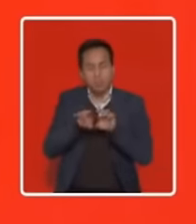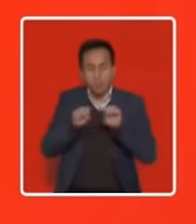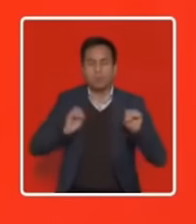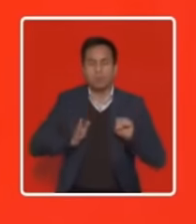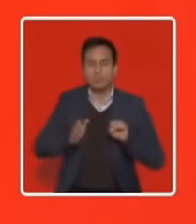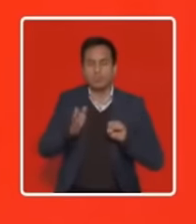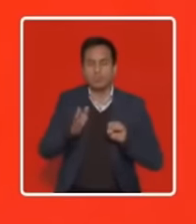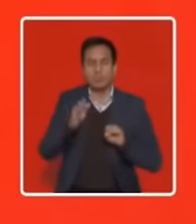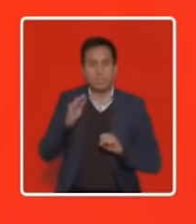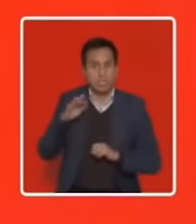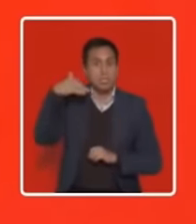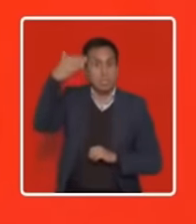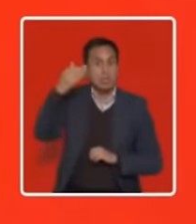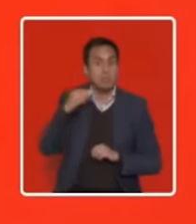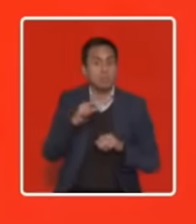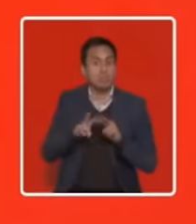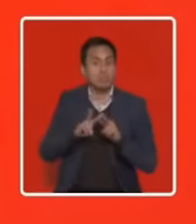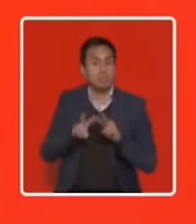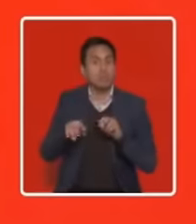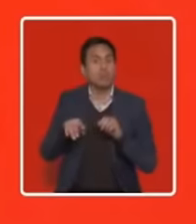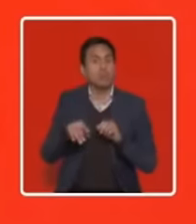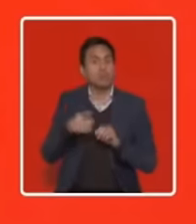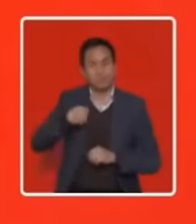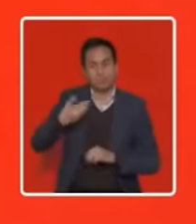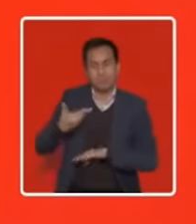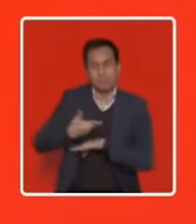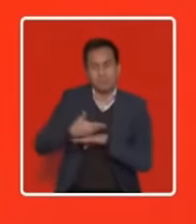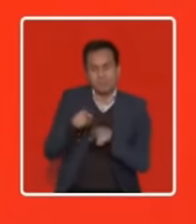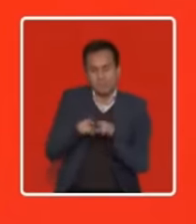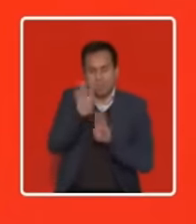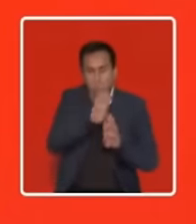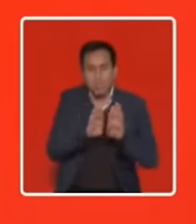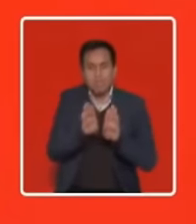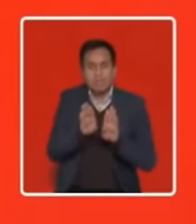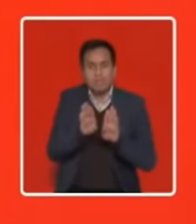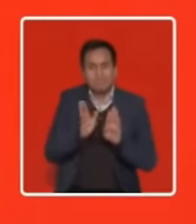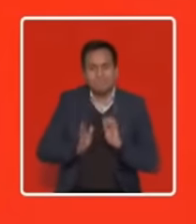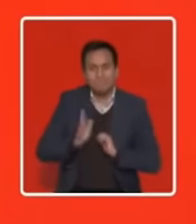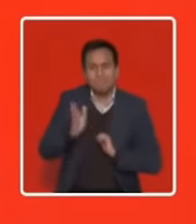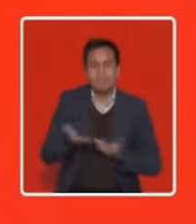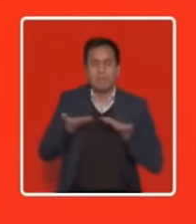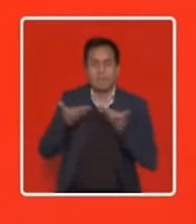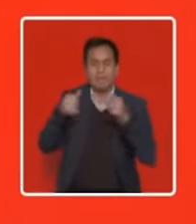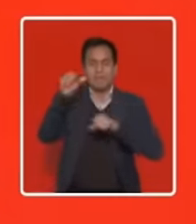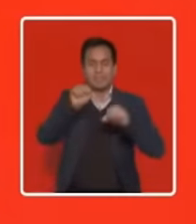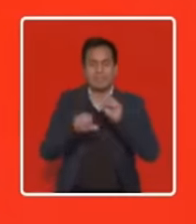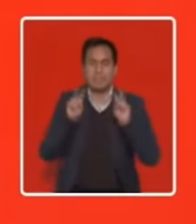compromiso y proyección, condición que nos demanda custodiarla y preservarla para la ciencia y la